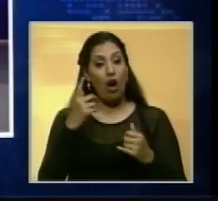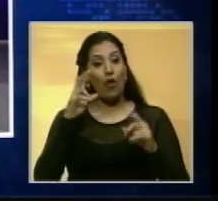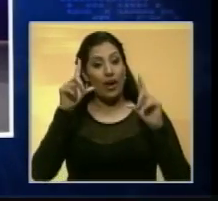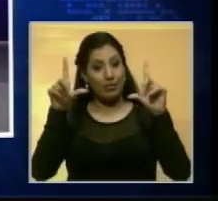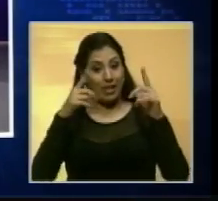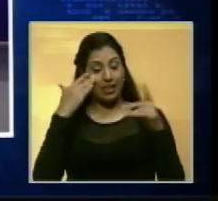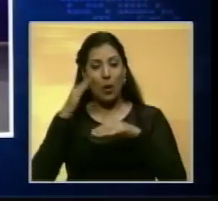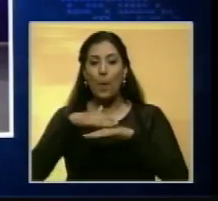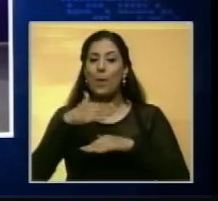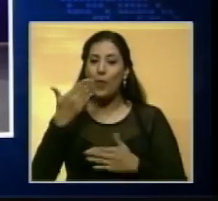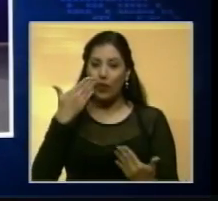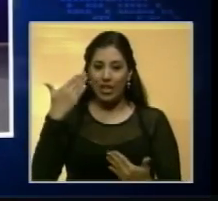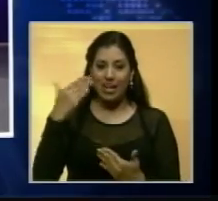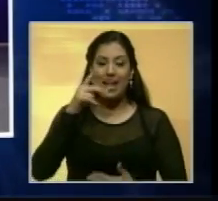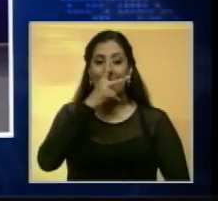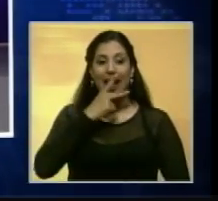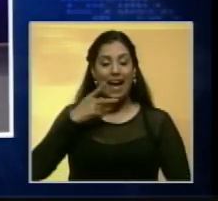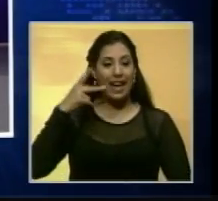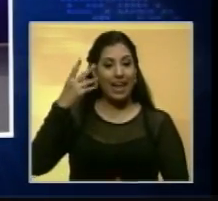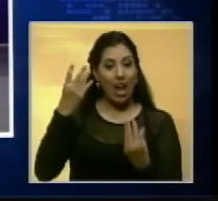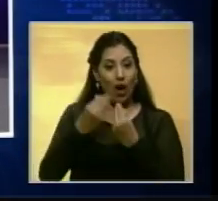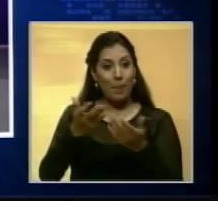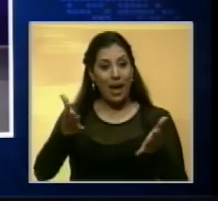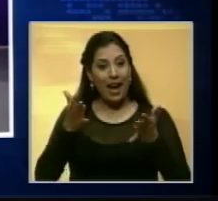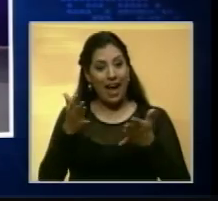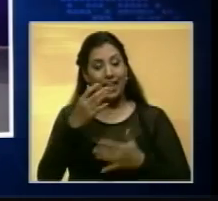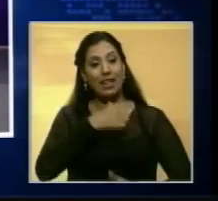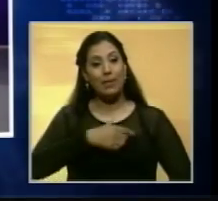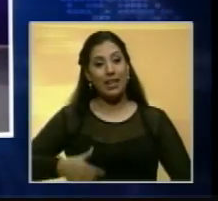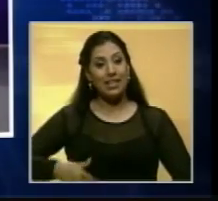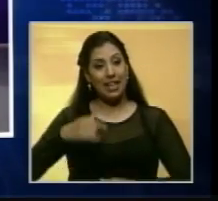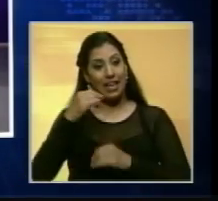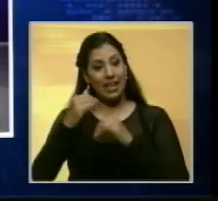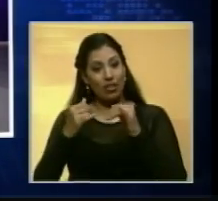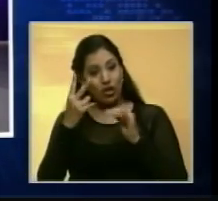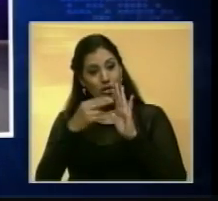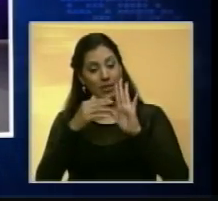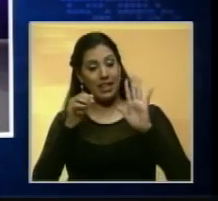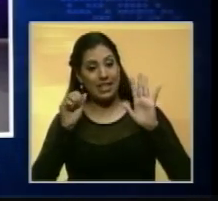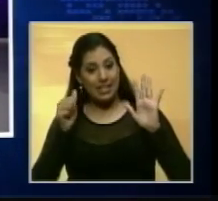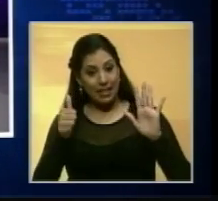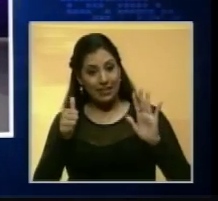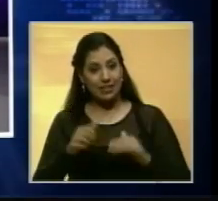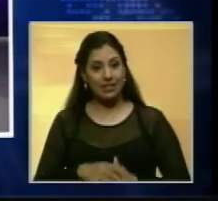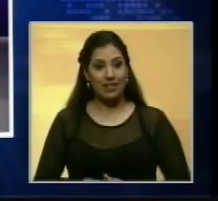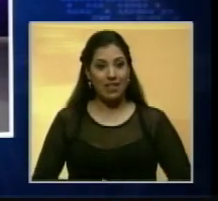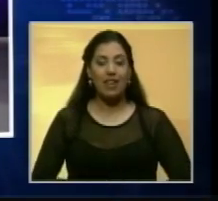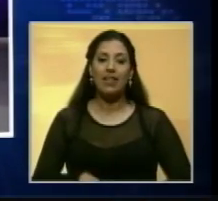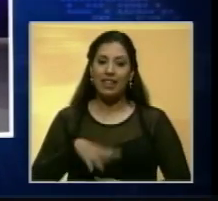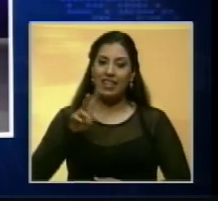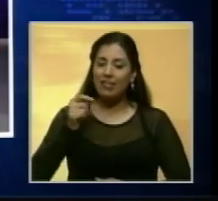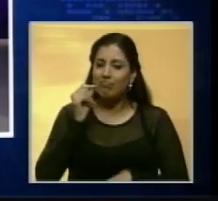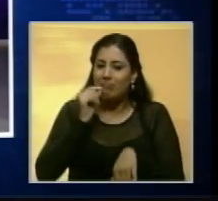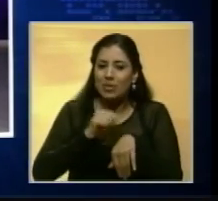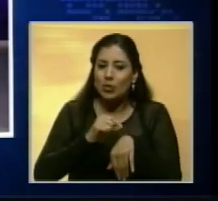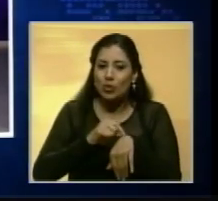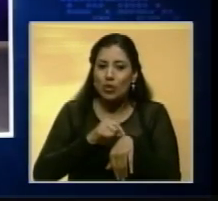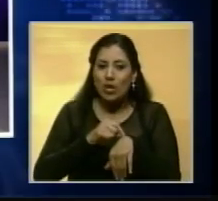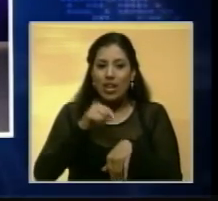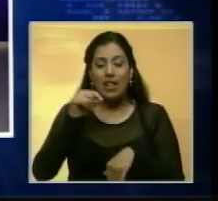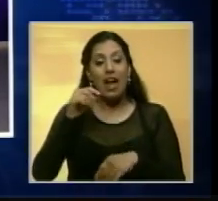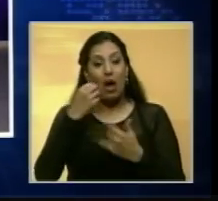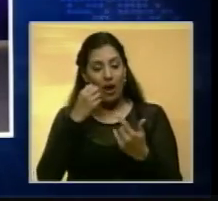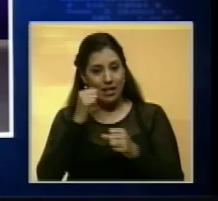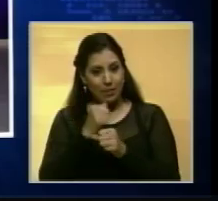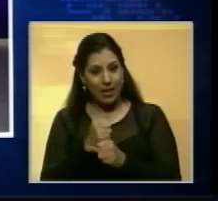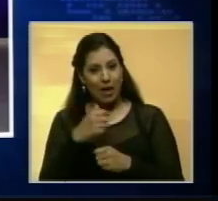tienen el porqué. Carielis Cuadros estará con las ganadoras de la Gala Interactiva 2016. Esto es en tan solo minutos, así